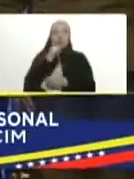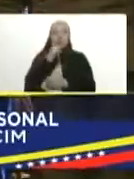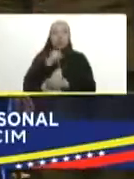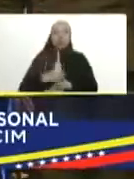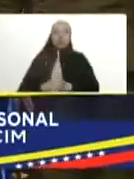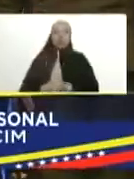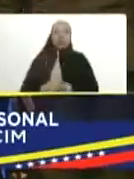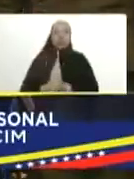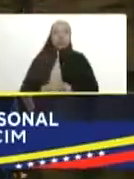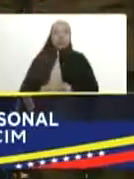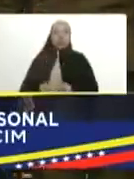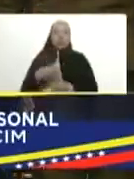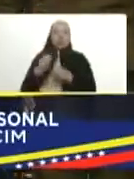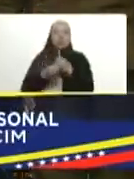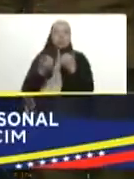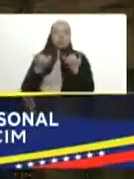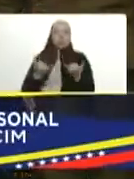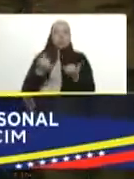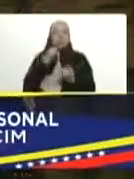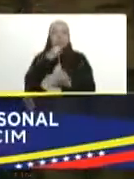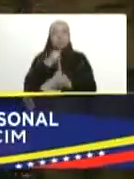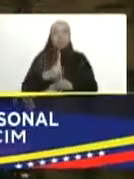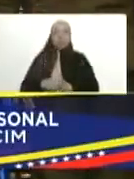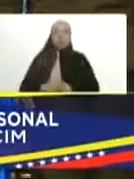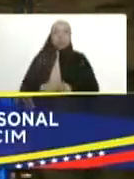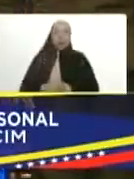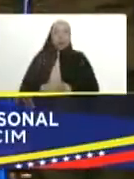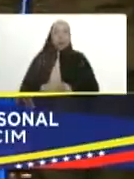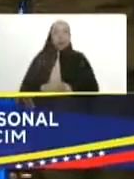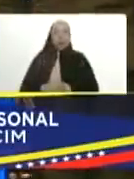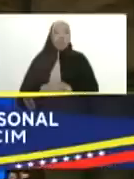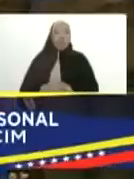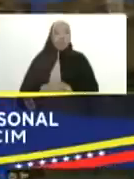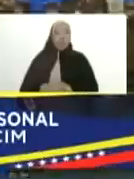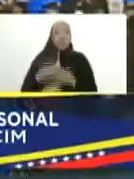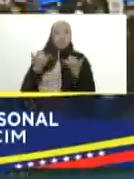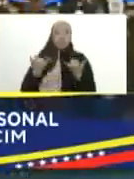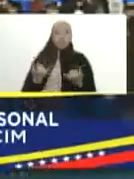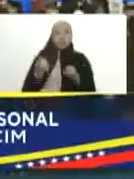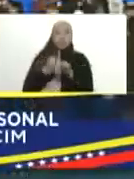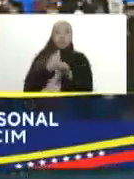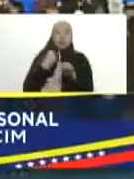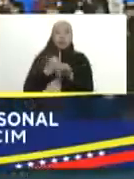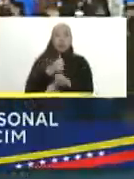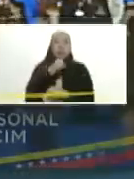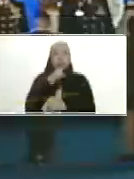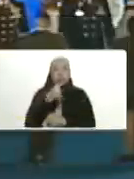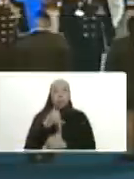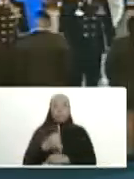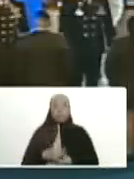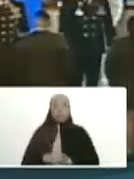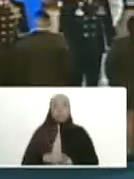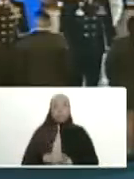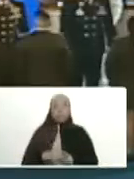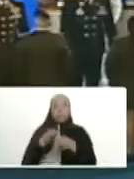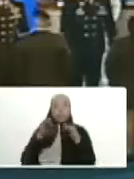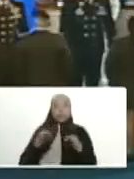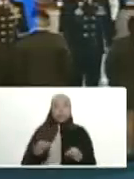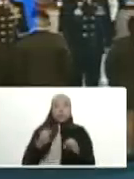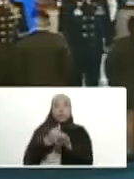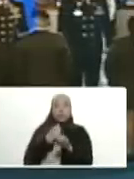la doctrina antioligárquica ha sido la clave en la resistencia frente a la agresión del Imperio norteamericano. Comandante jefe, permiso